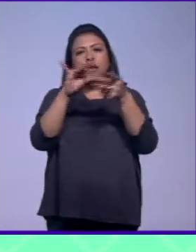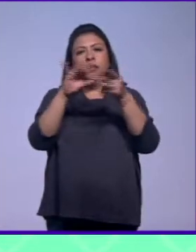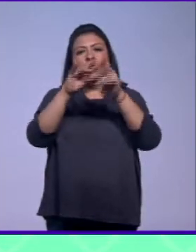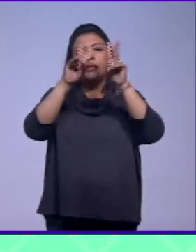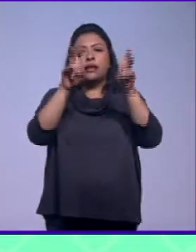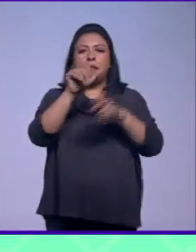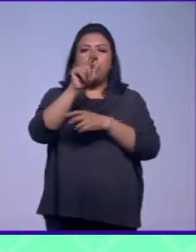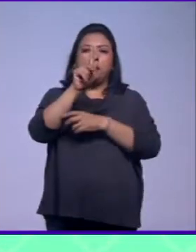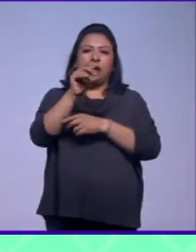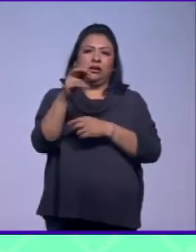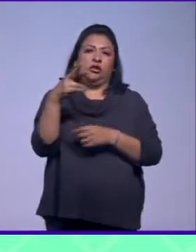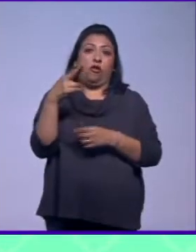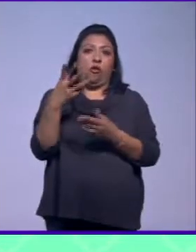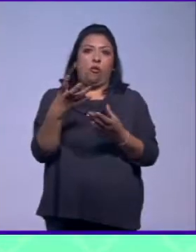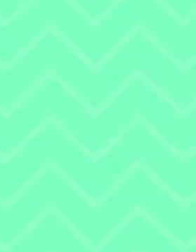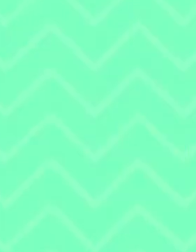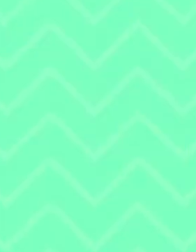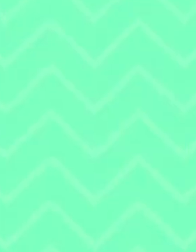forzada ya volvemos